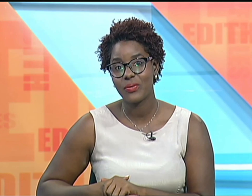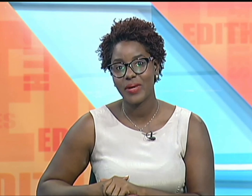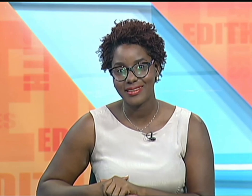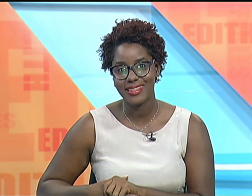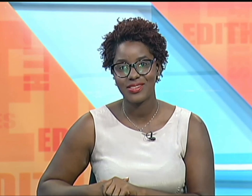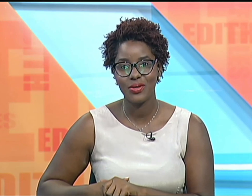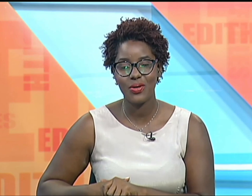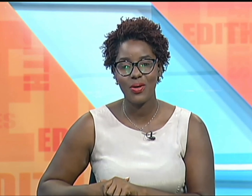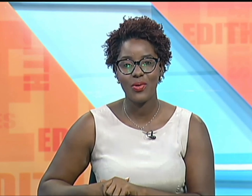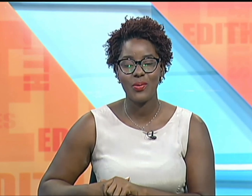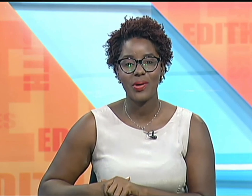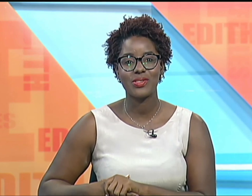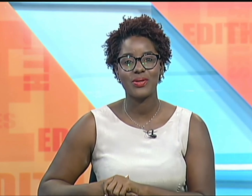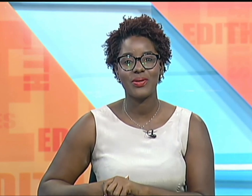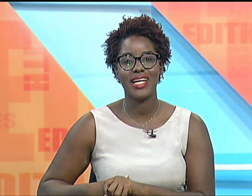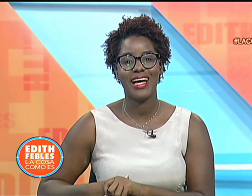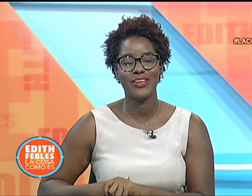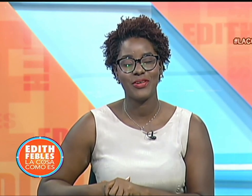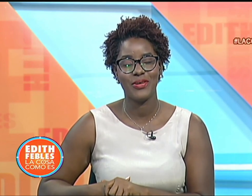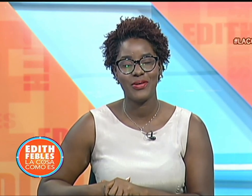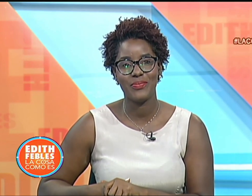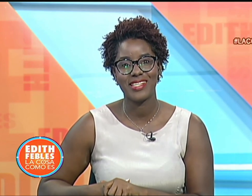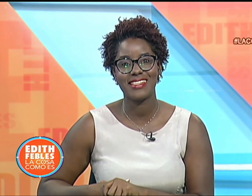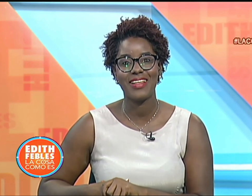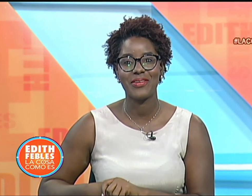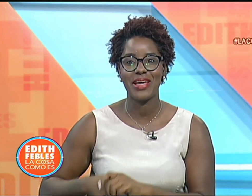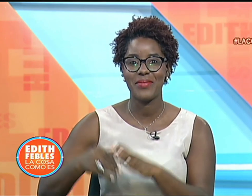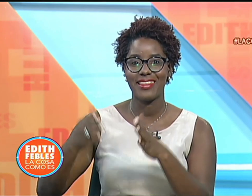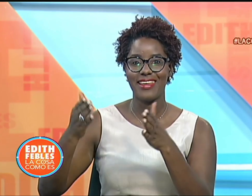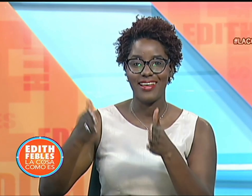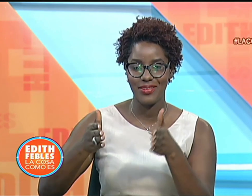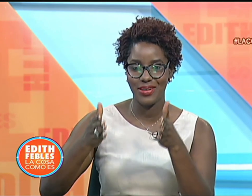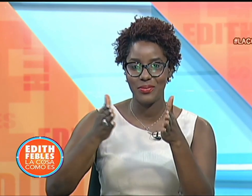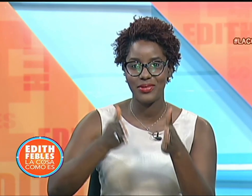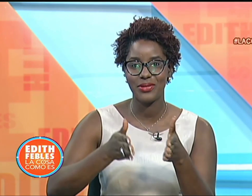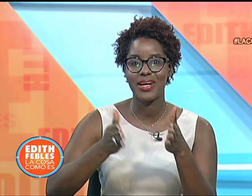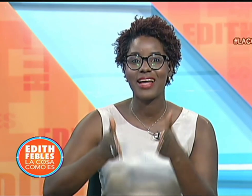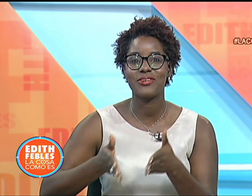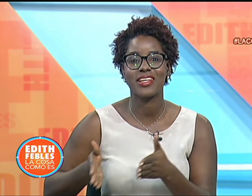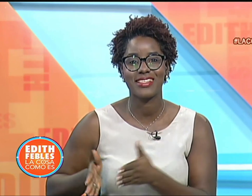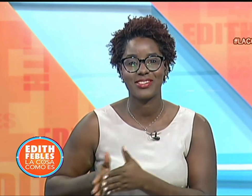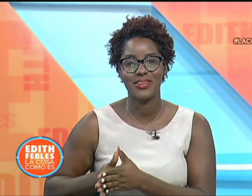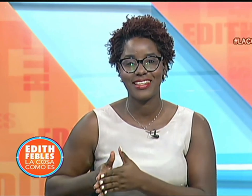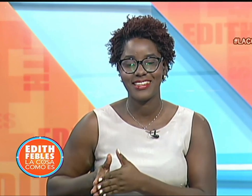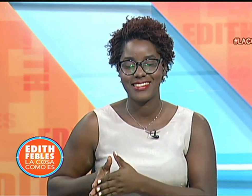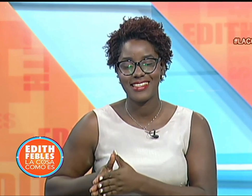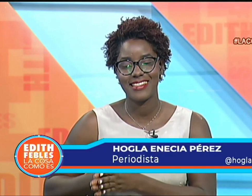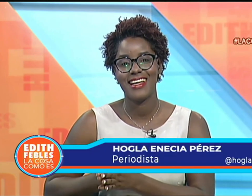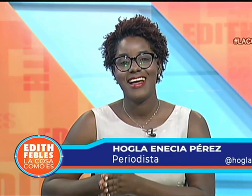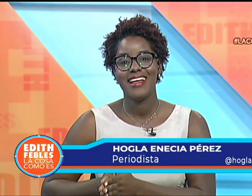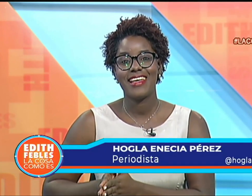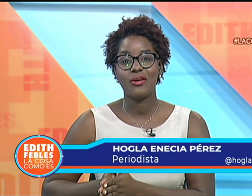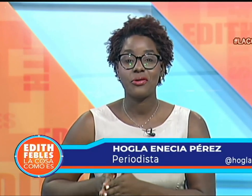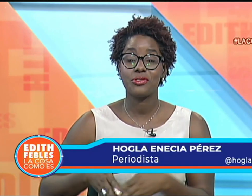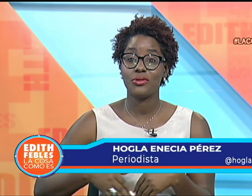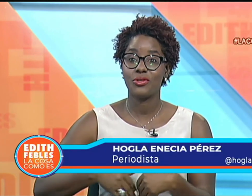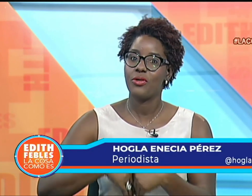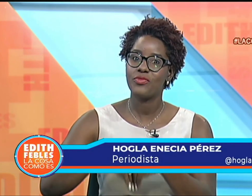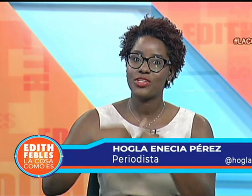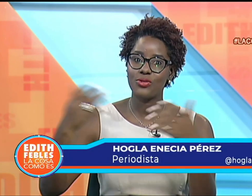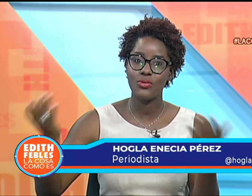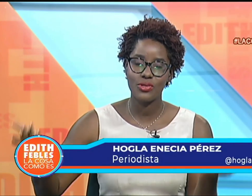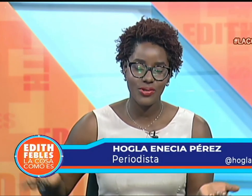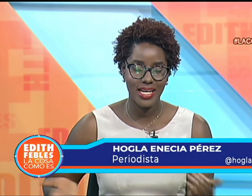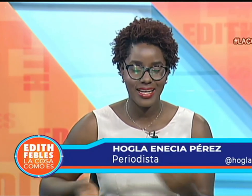rendir cuentas, no como pasó el año pasado, que ha mediado al cumplir un año de gestión el 16 de agosto, dio